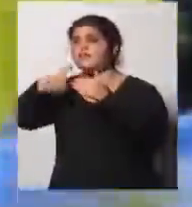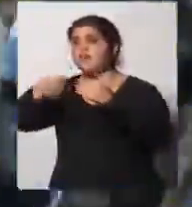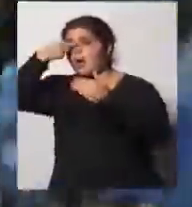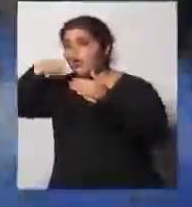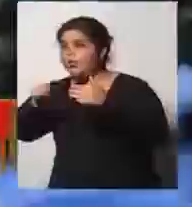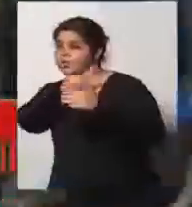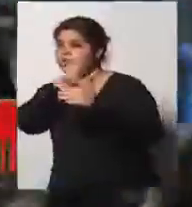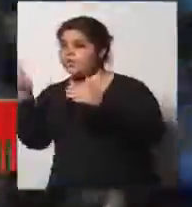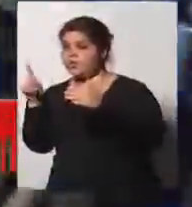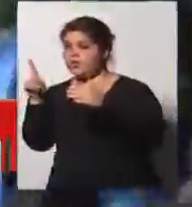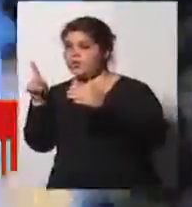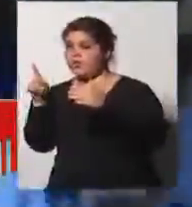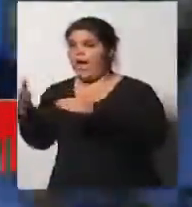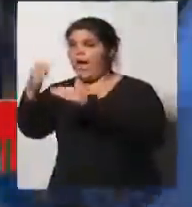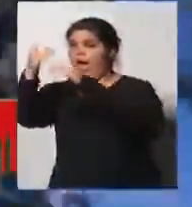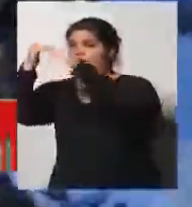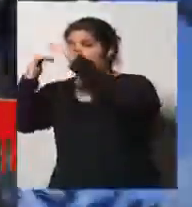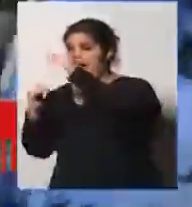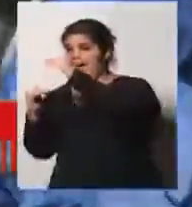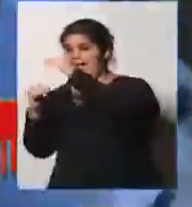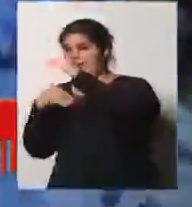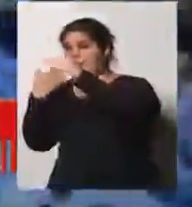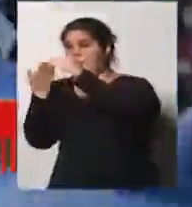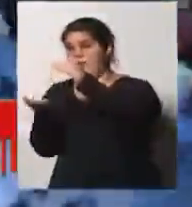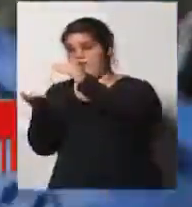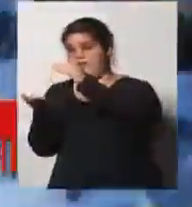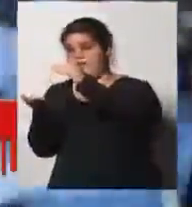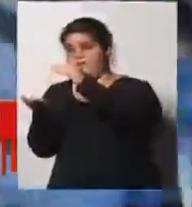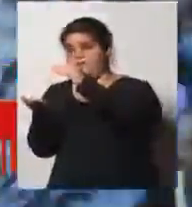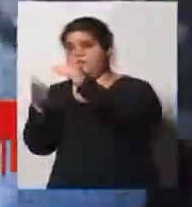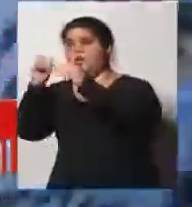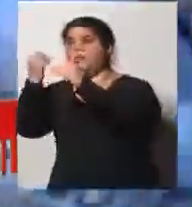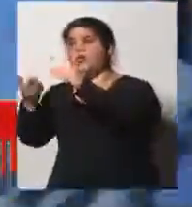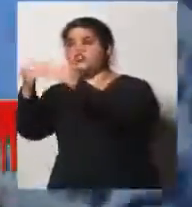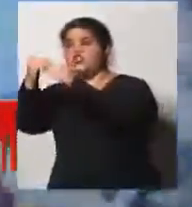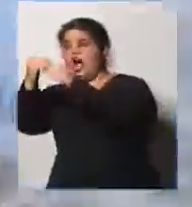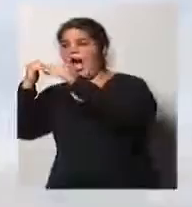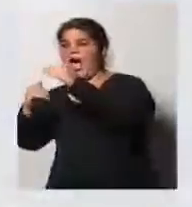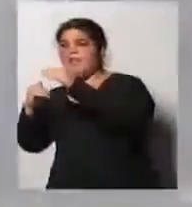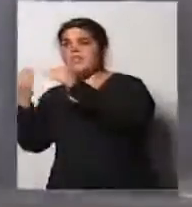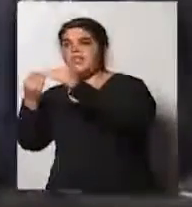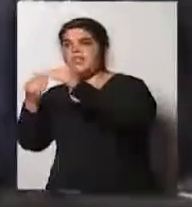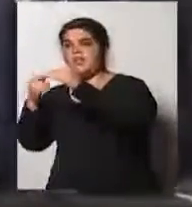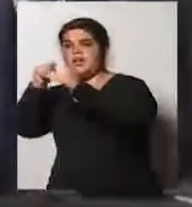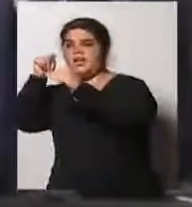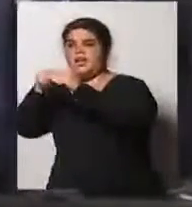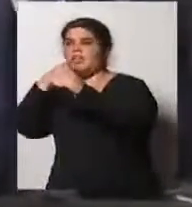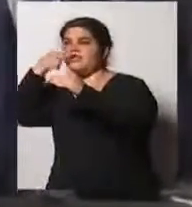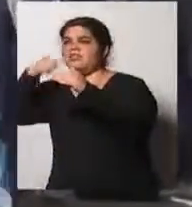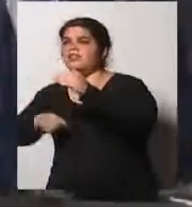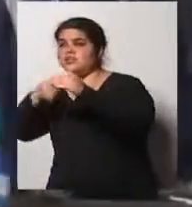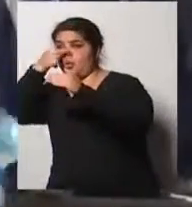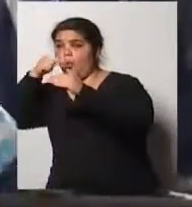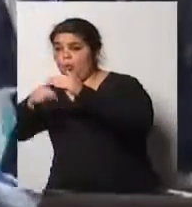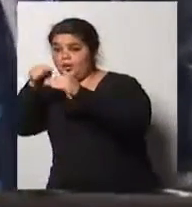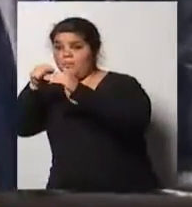provincial, sino de un tribunal inferior a la Corte provincial. Claro. Por eso se llama per saltum, se estaría saltando la decisión